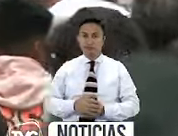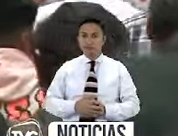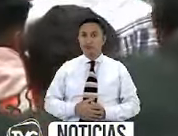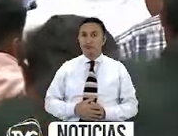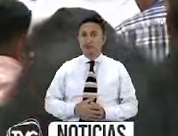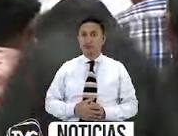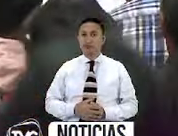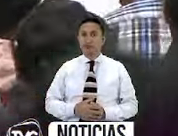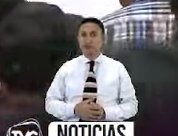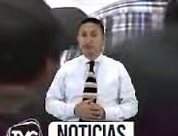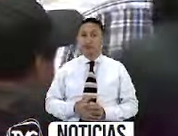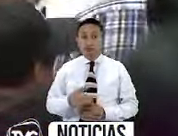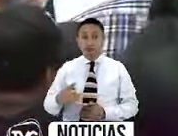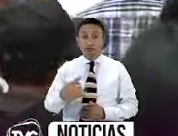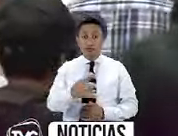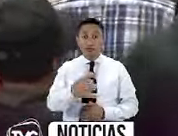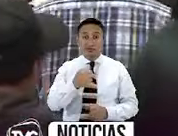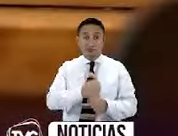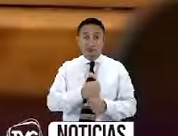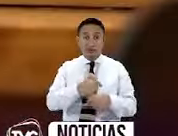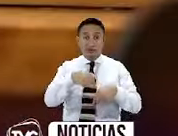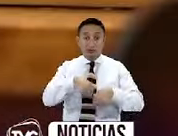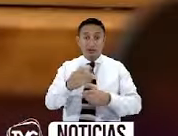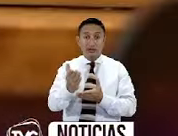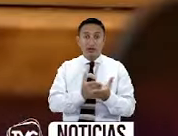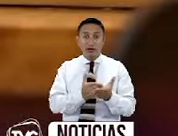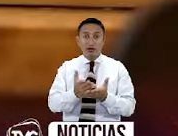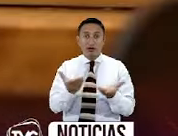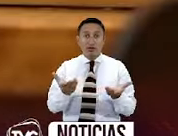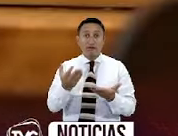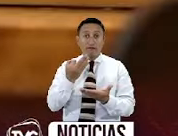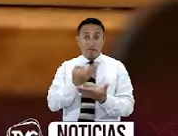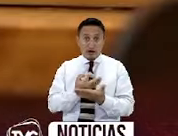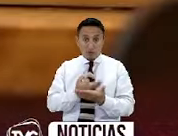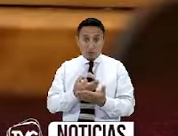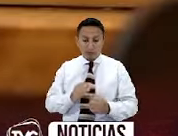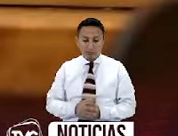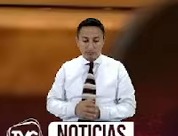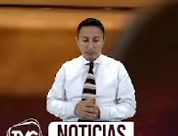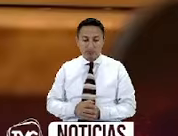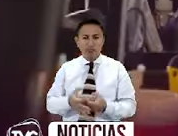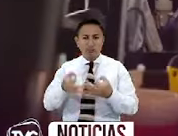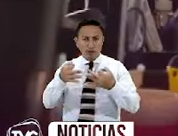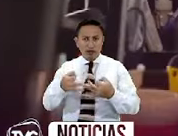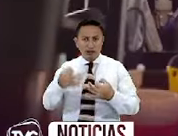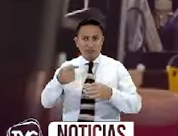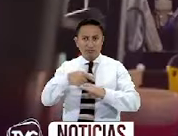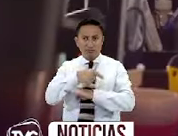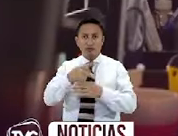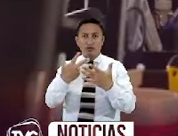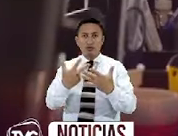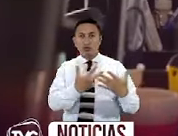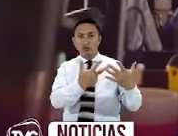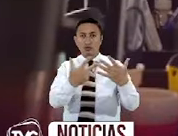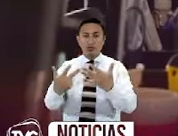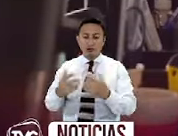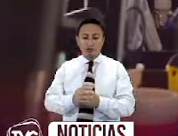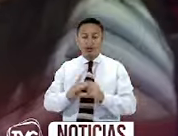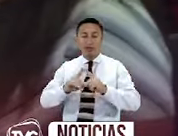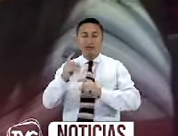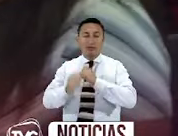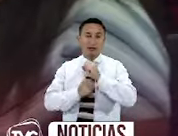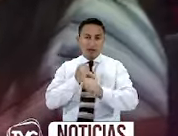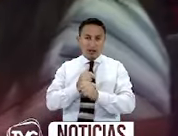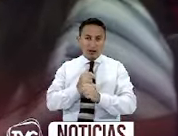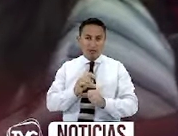usted es un trabajador que presta sus servicios bajo factura y labora cumpliendo una jornada de 8 horas por varios años, con